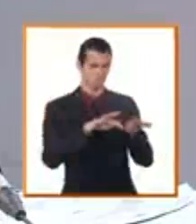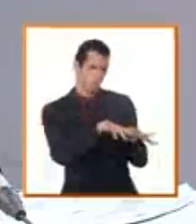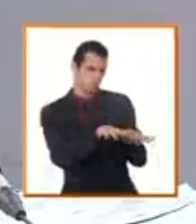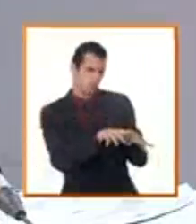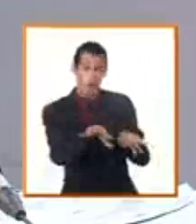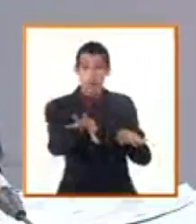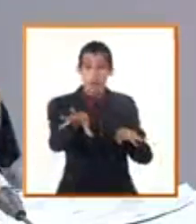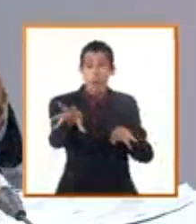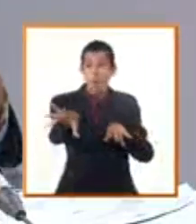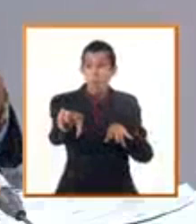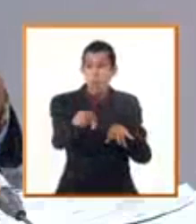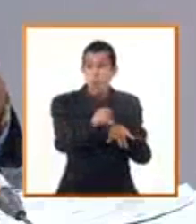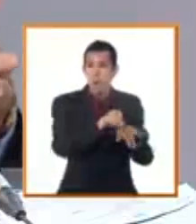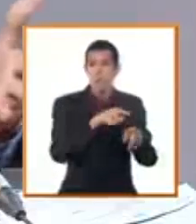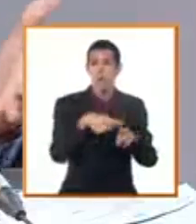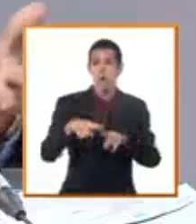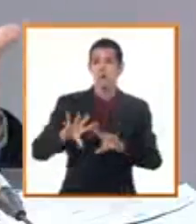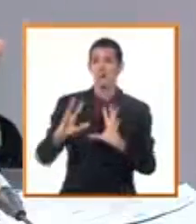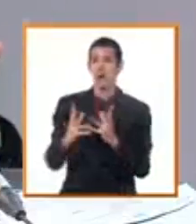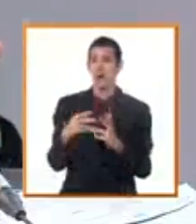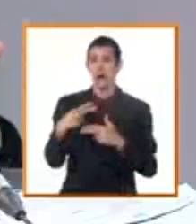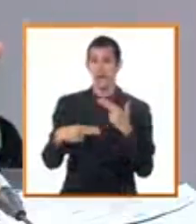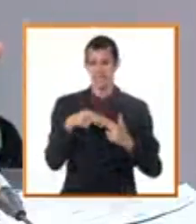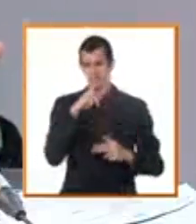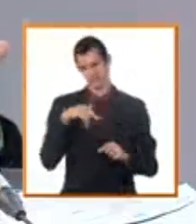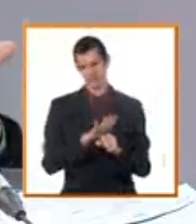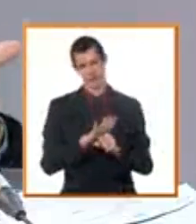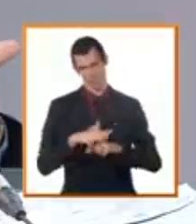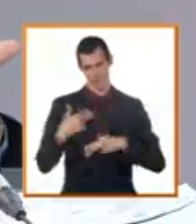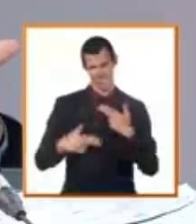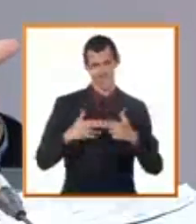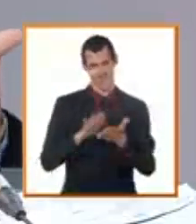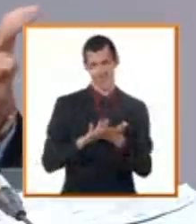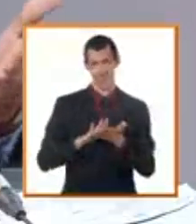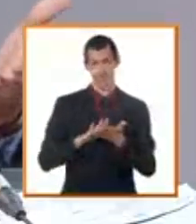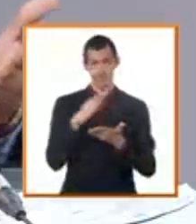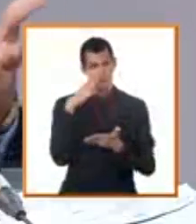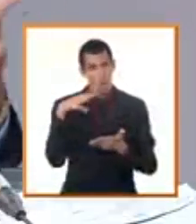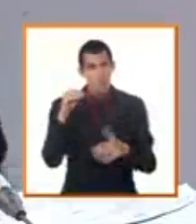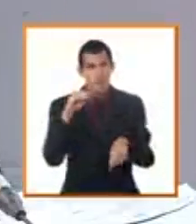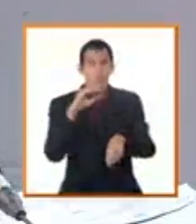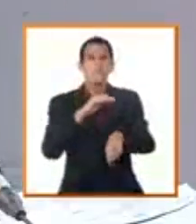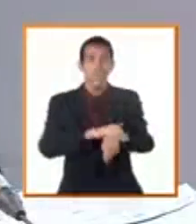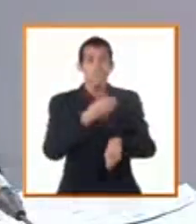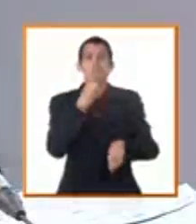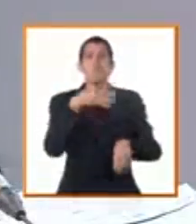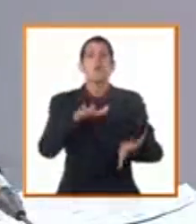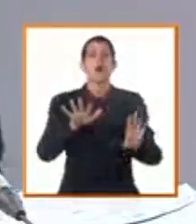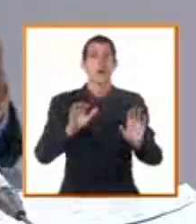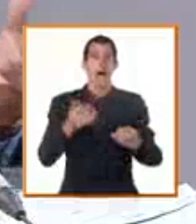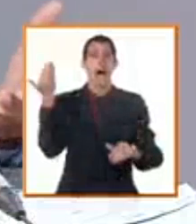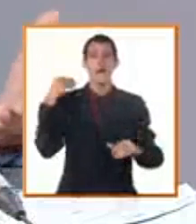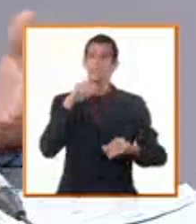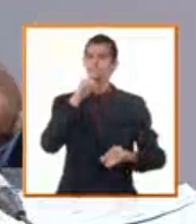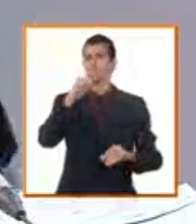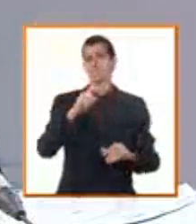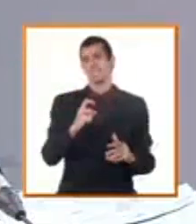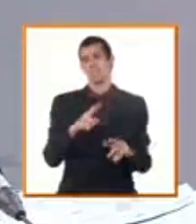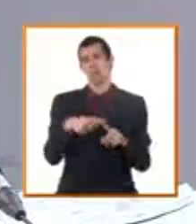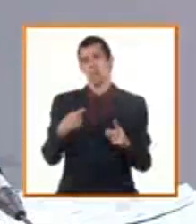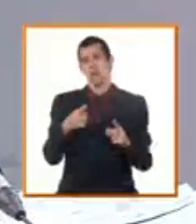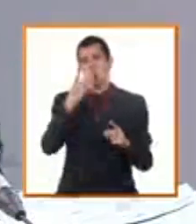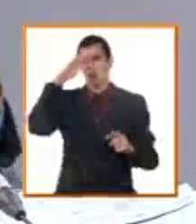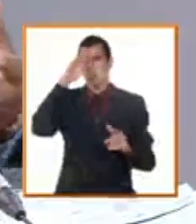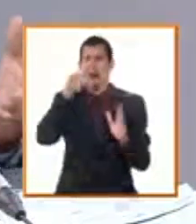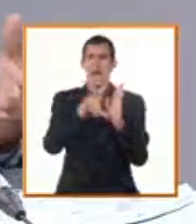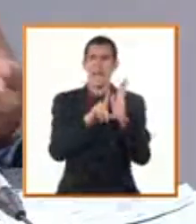drogas. Y pues bueno, desde la labor del Ministerio de Justicia, la elaboración de acuerdos